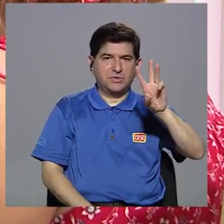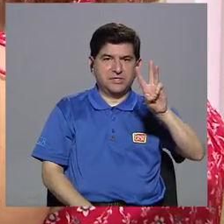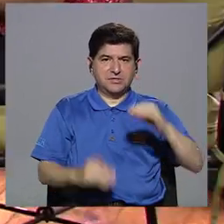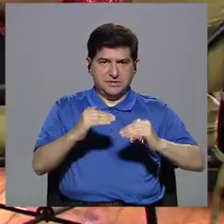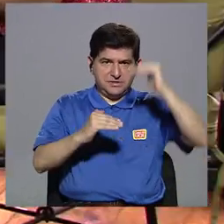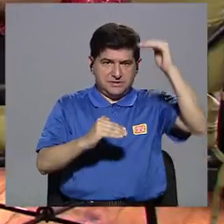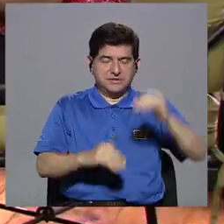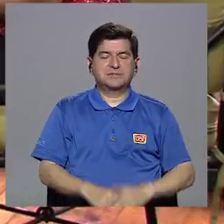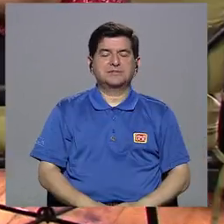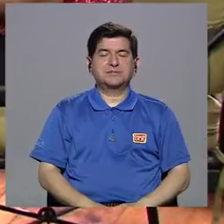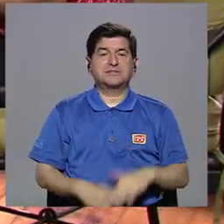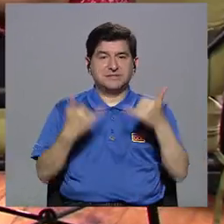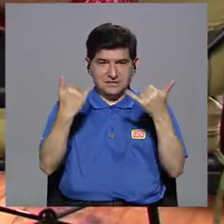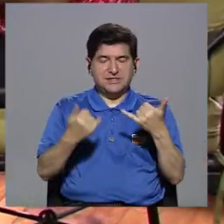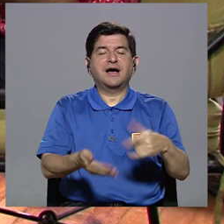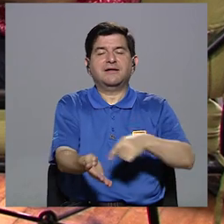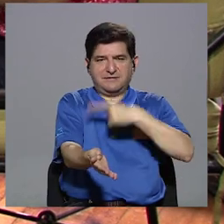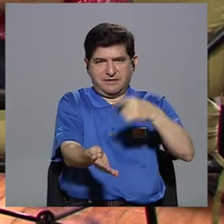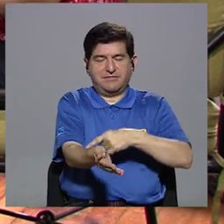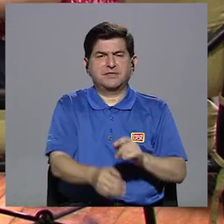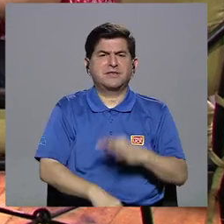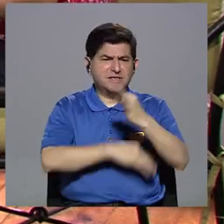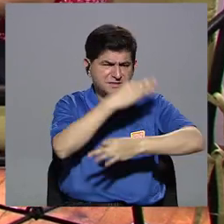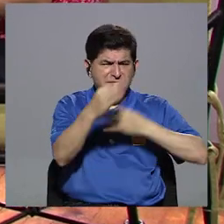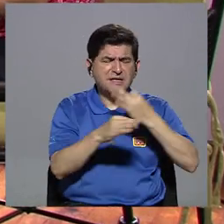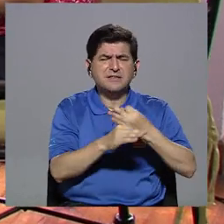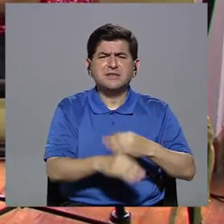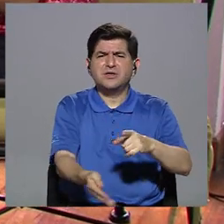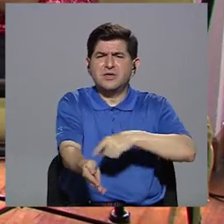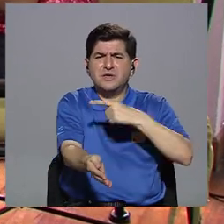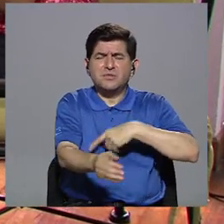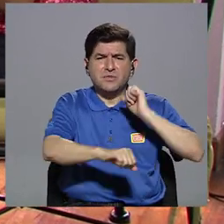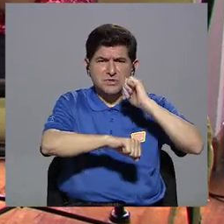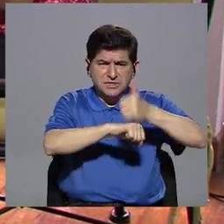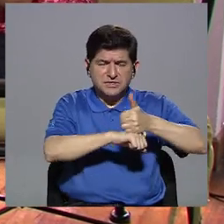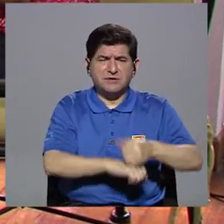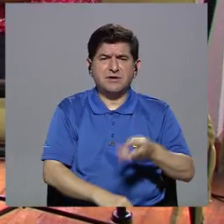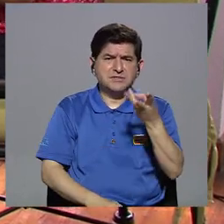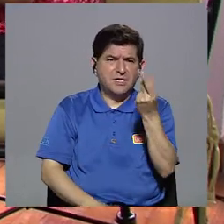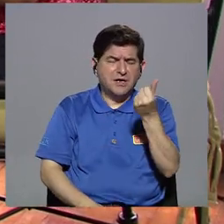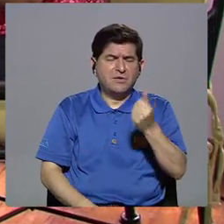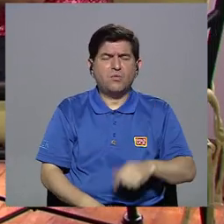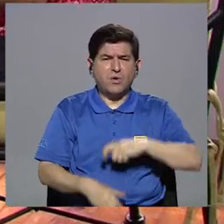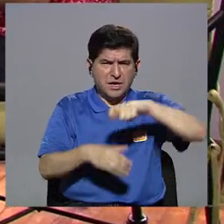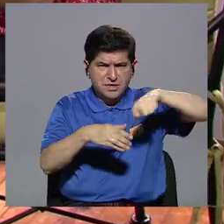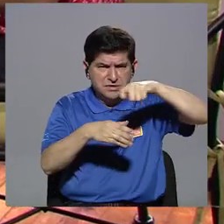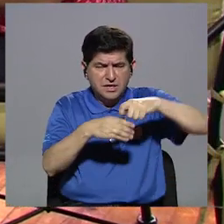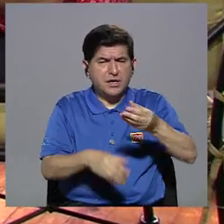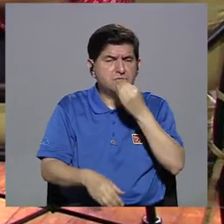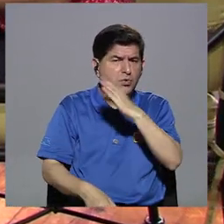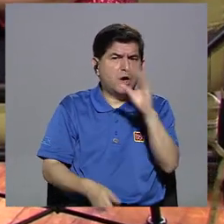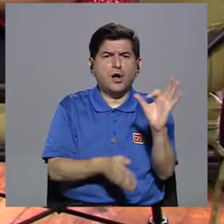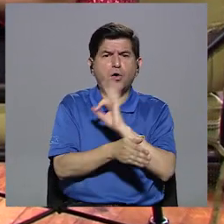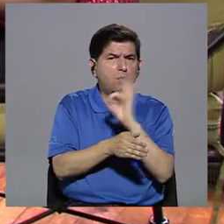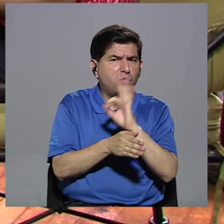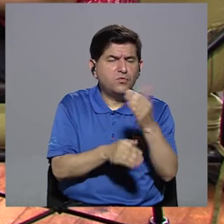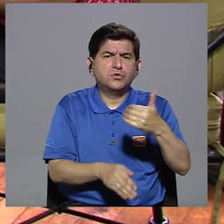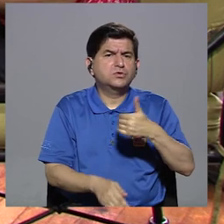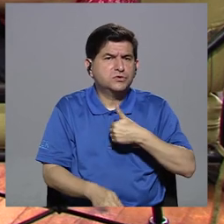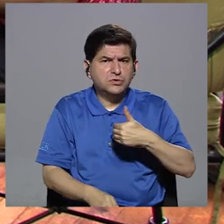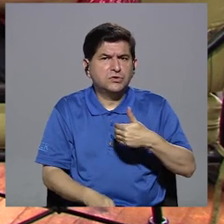y los tipos de diabetes que existen se determinan como por la cantidad de azúcar que comemos o más bien por el